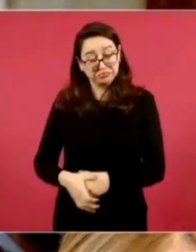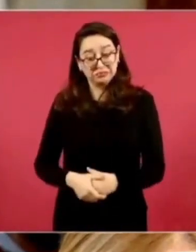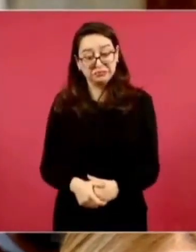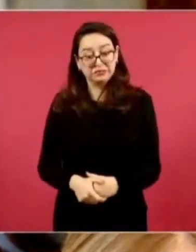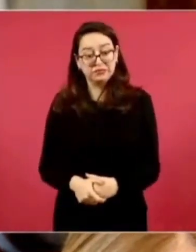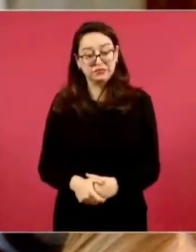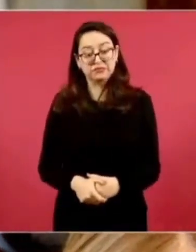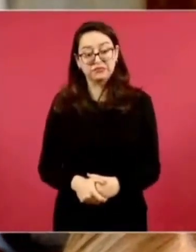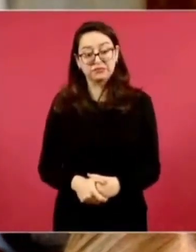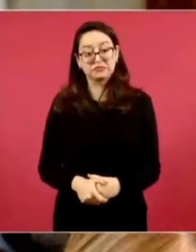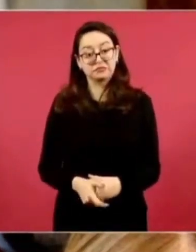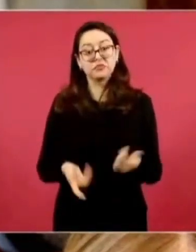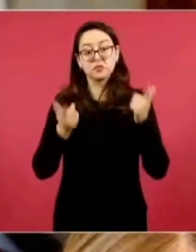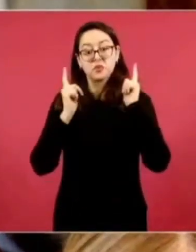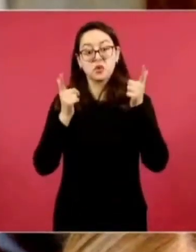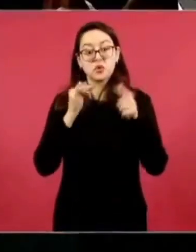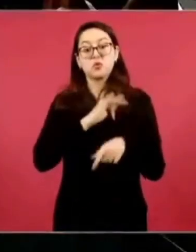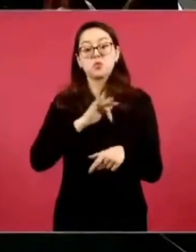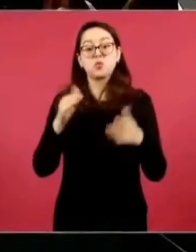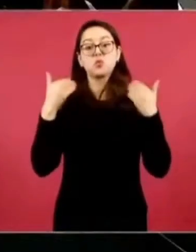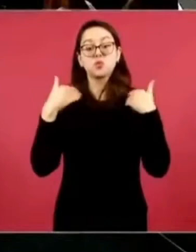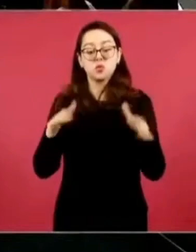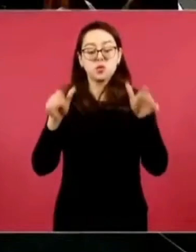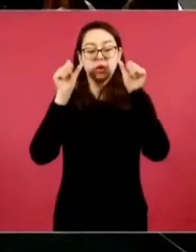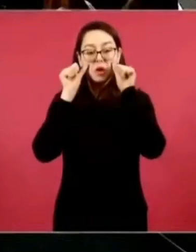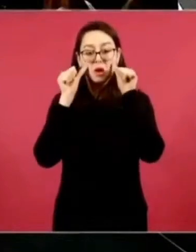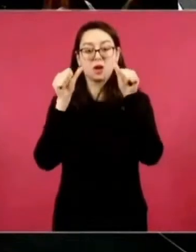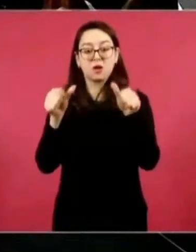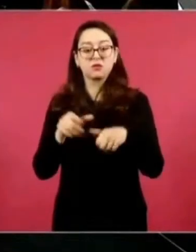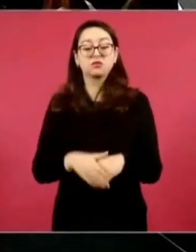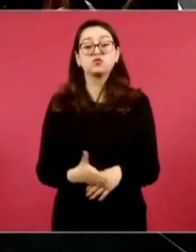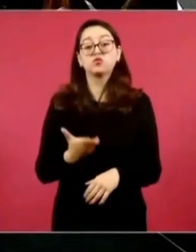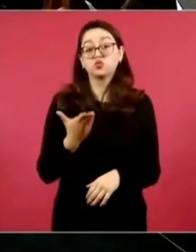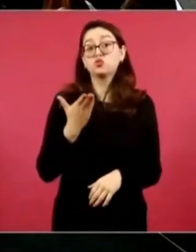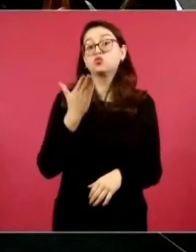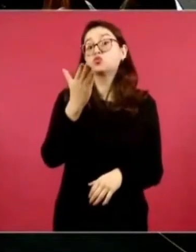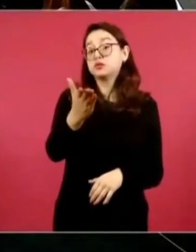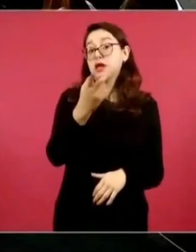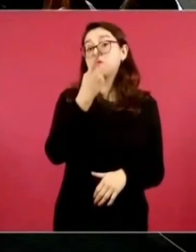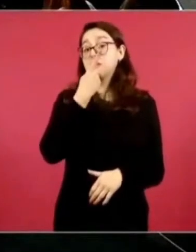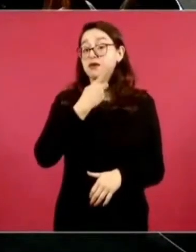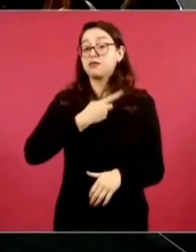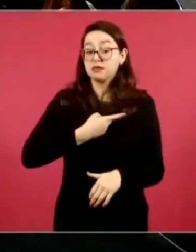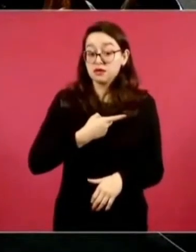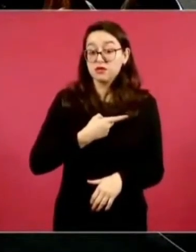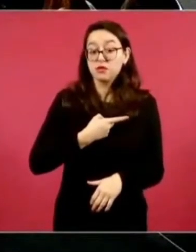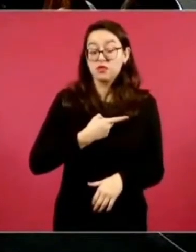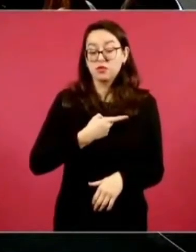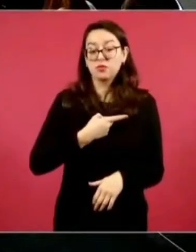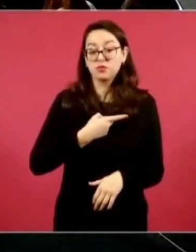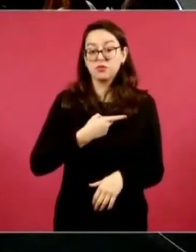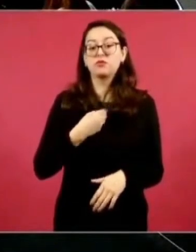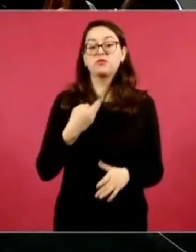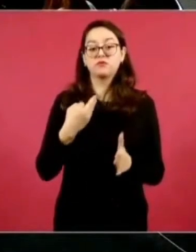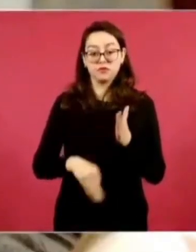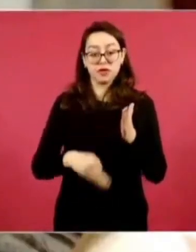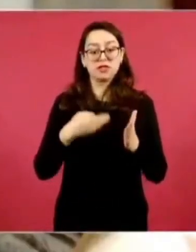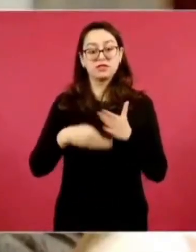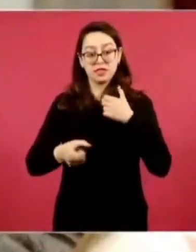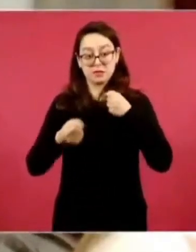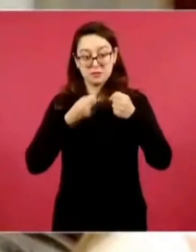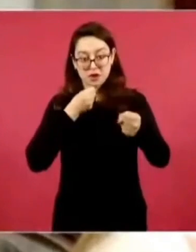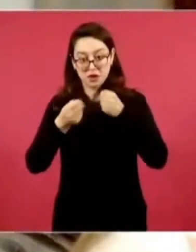Ojalá pudiera ser escuchada. Yo un día a usted lo escuché que aquí decía, ¿cómo hacen falta los periodismos de